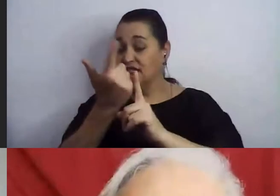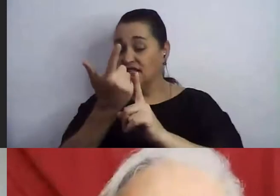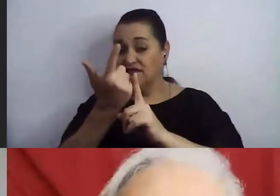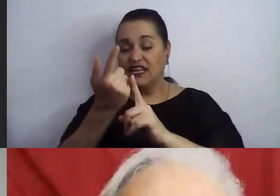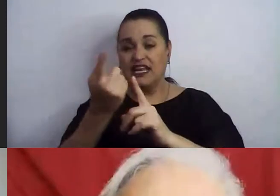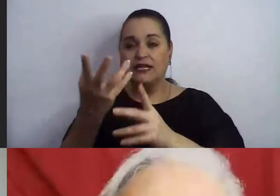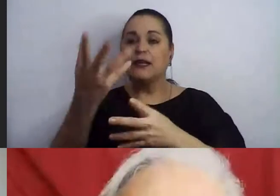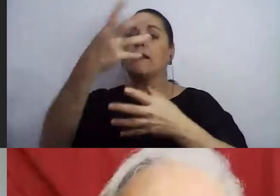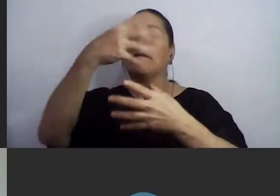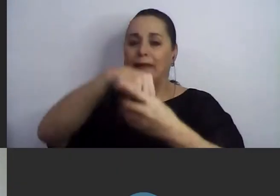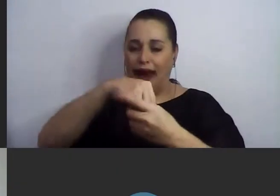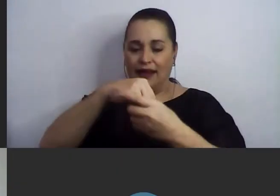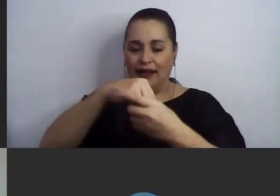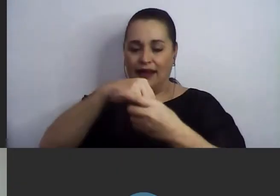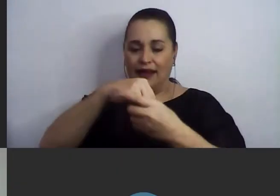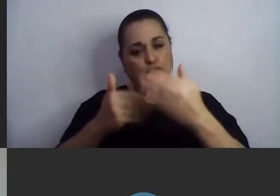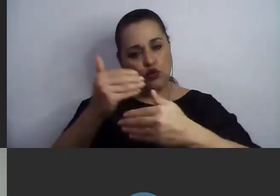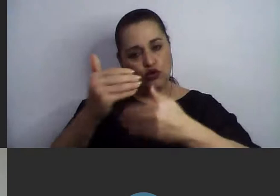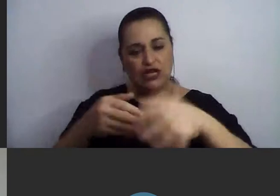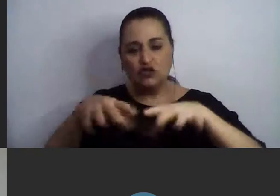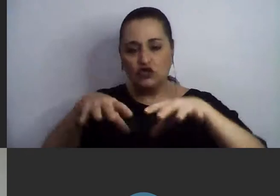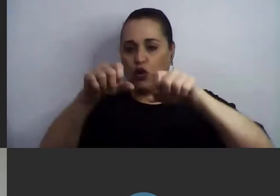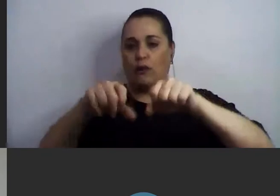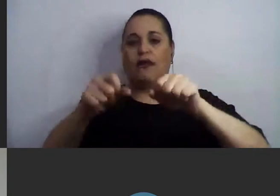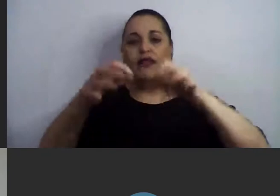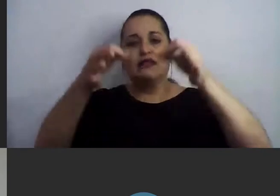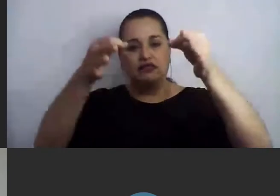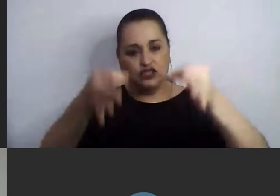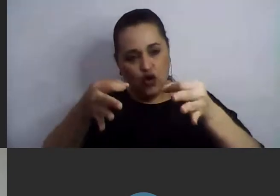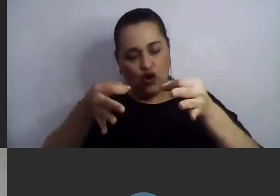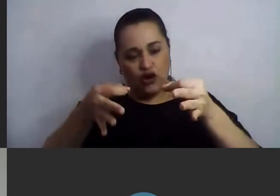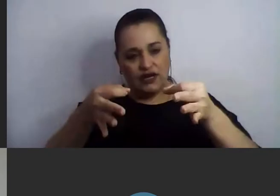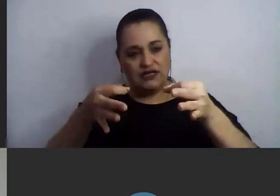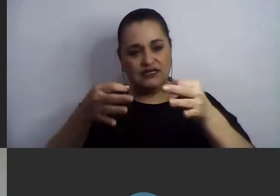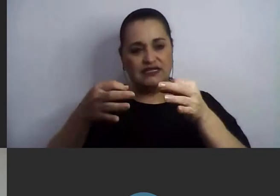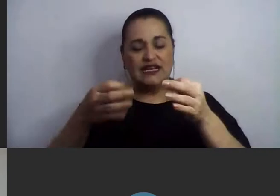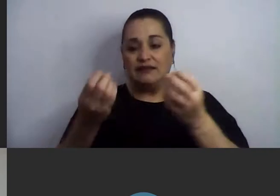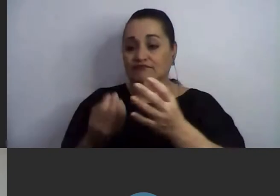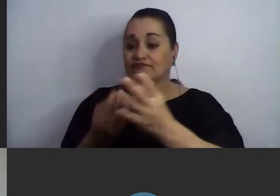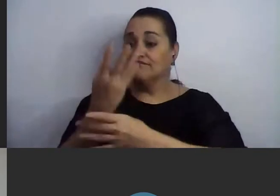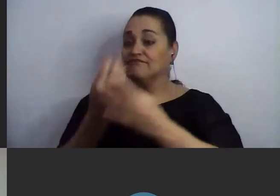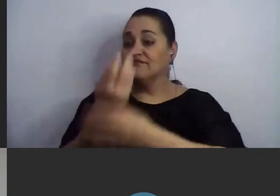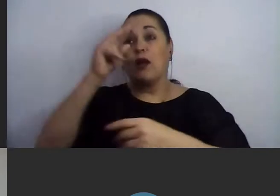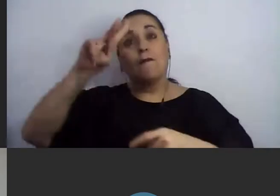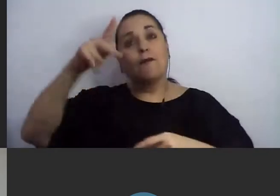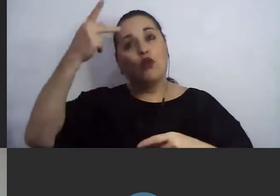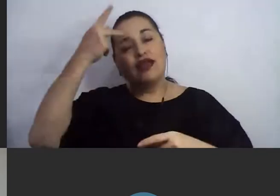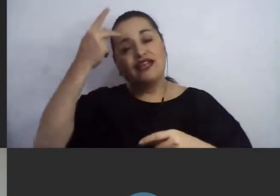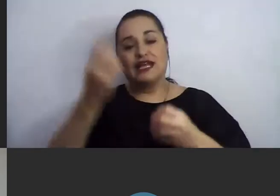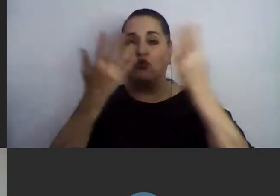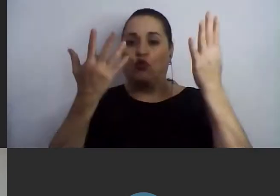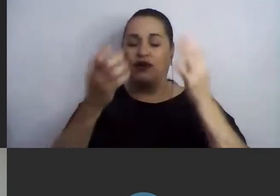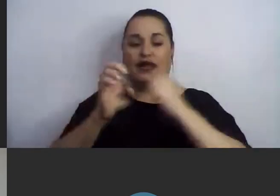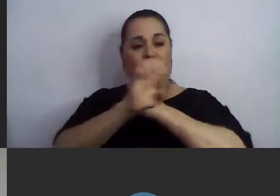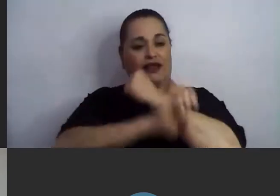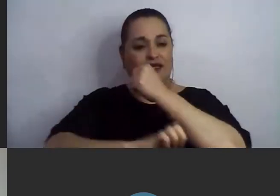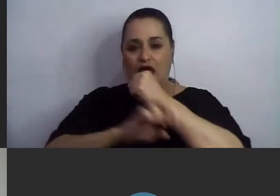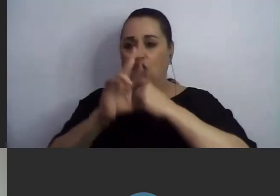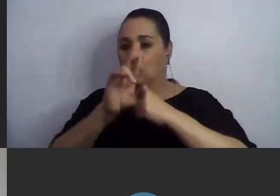forme parte de los procesos de toma de decisiones en la generación de política pública por parte del Estado costavicense.